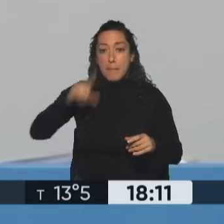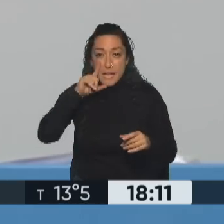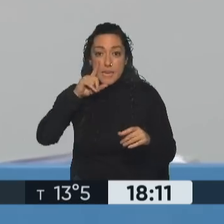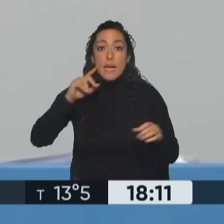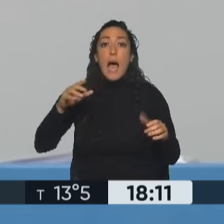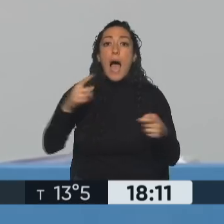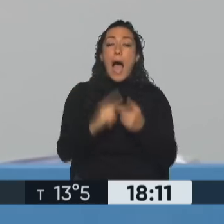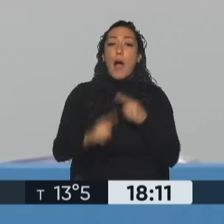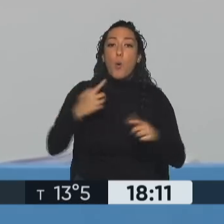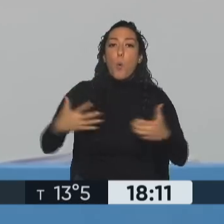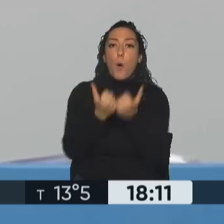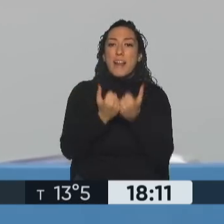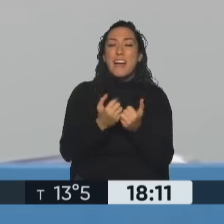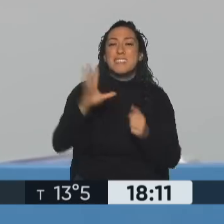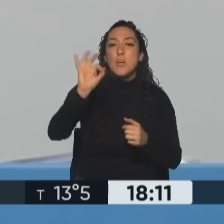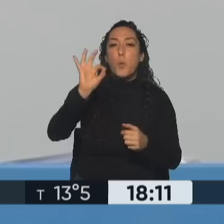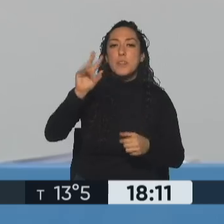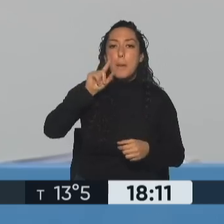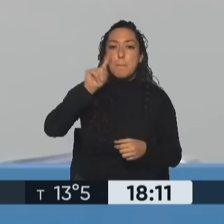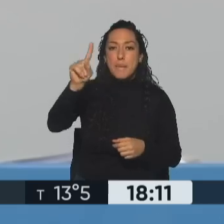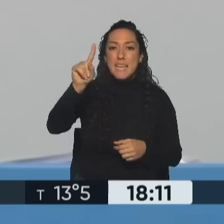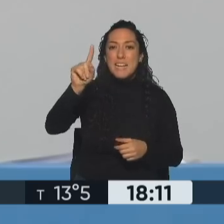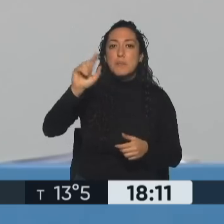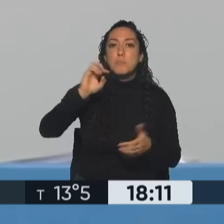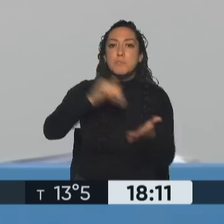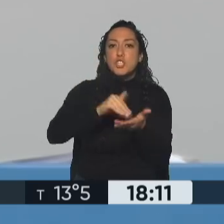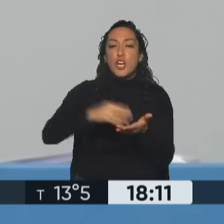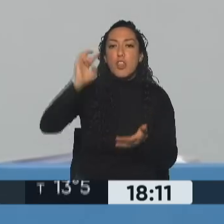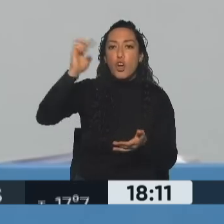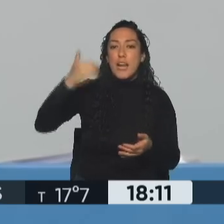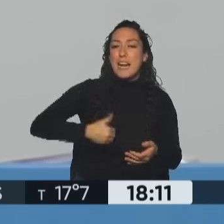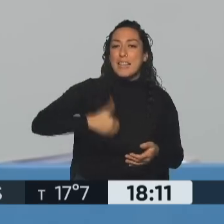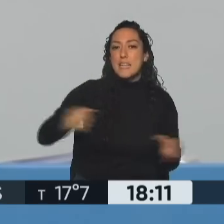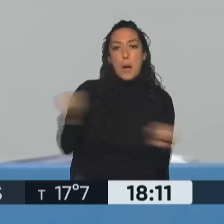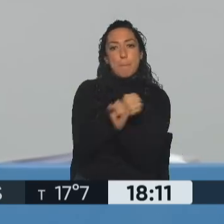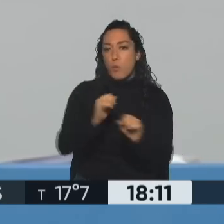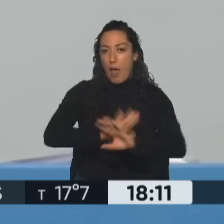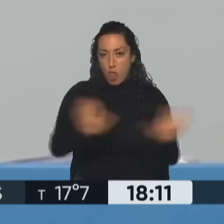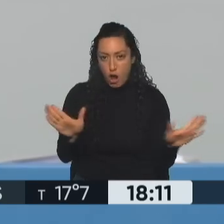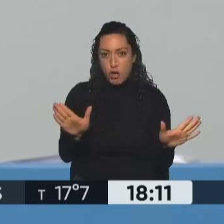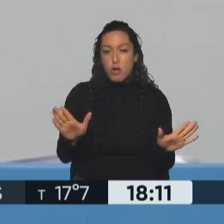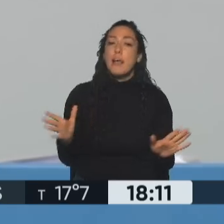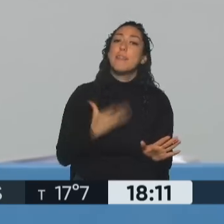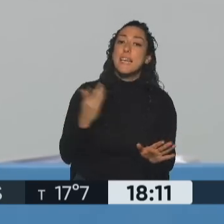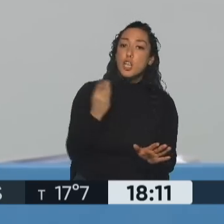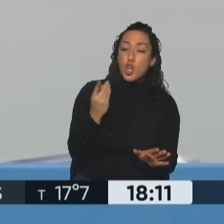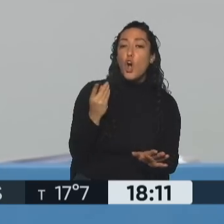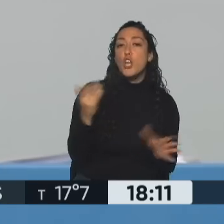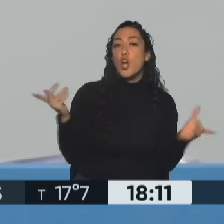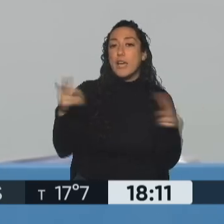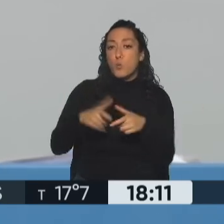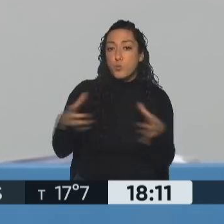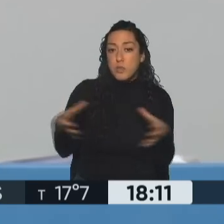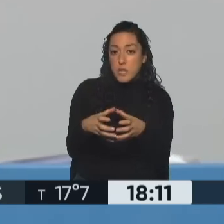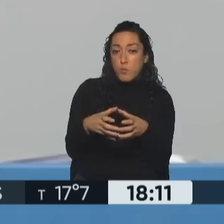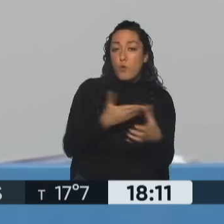un acuerdo stand-by por $50.000 millones para la Argentina. El directorio ejecutivo del